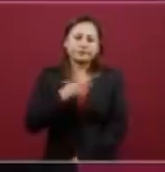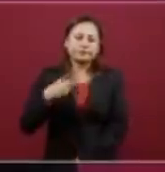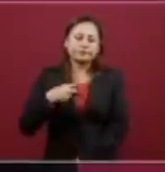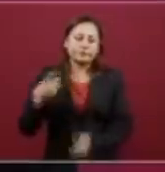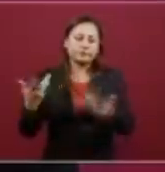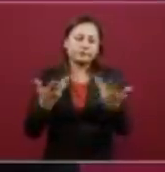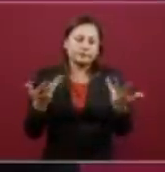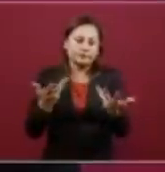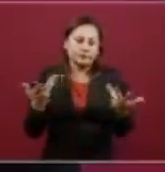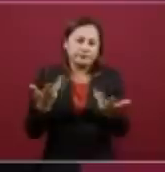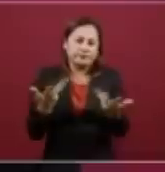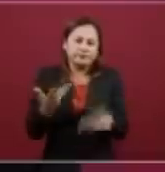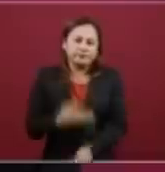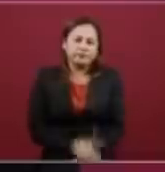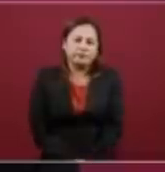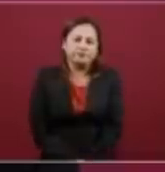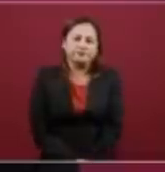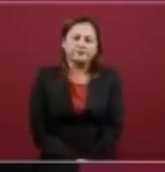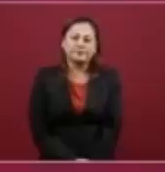con